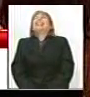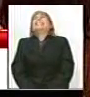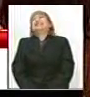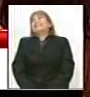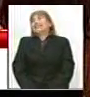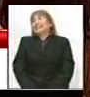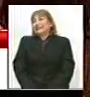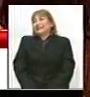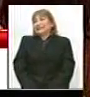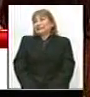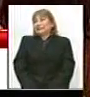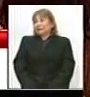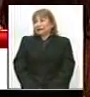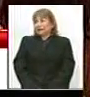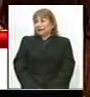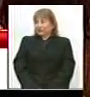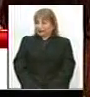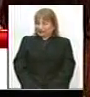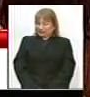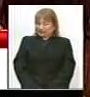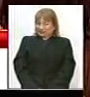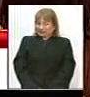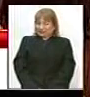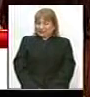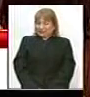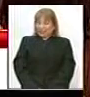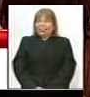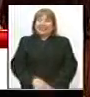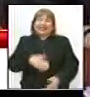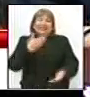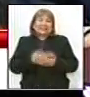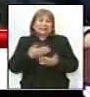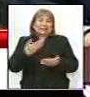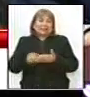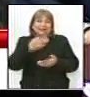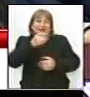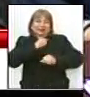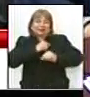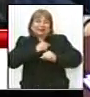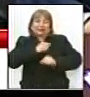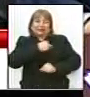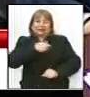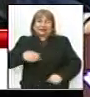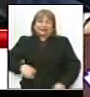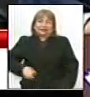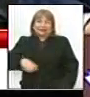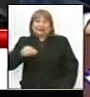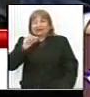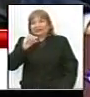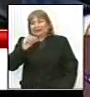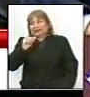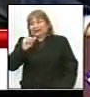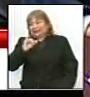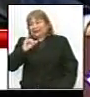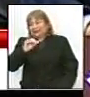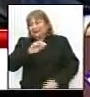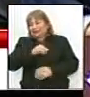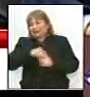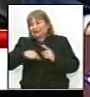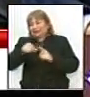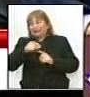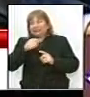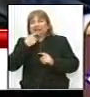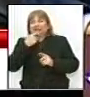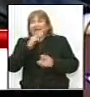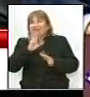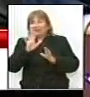gracias al presidente una vez más los argumentos del principal defensor del señor presidente alan garcía y de todo su entorno pero yo